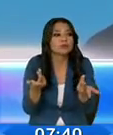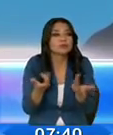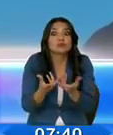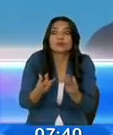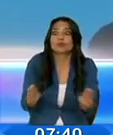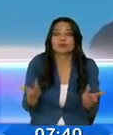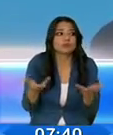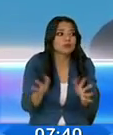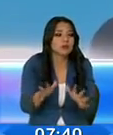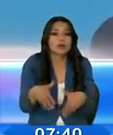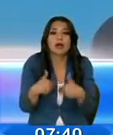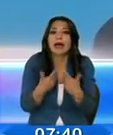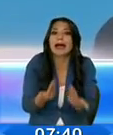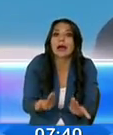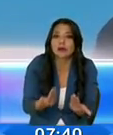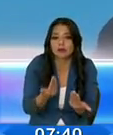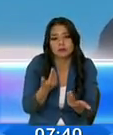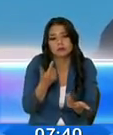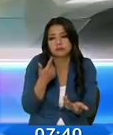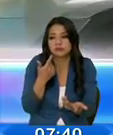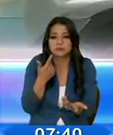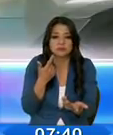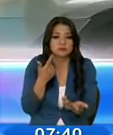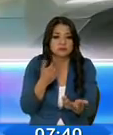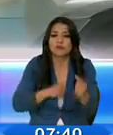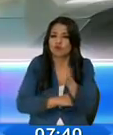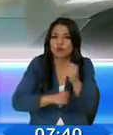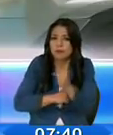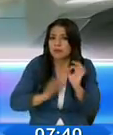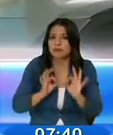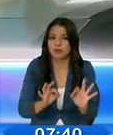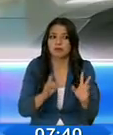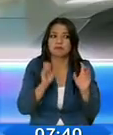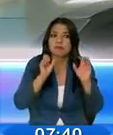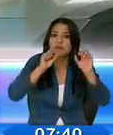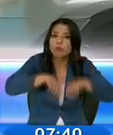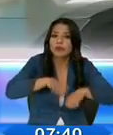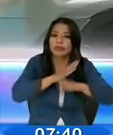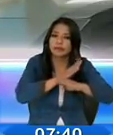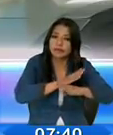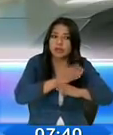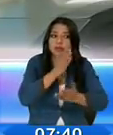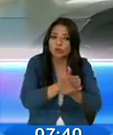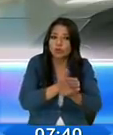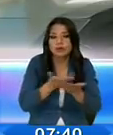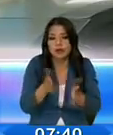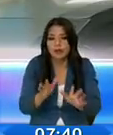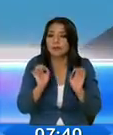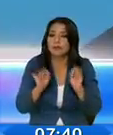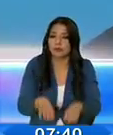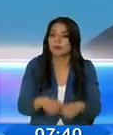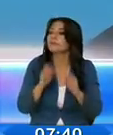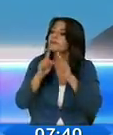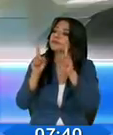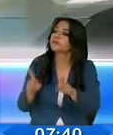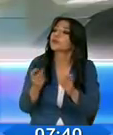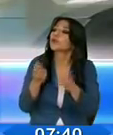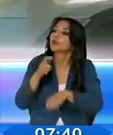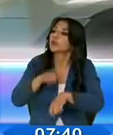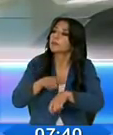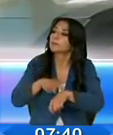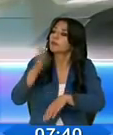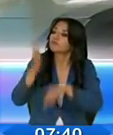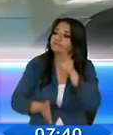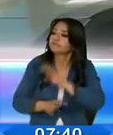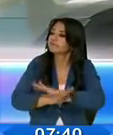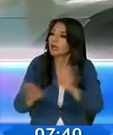encontremos fundamentos sólidos para la acción de anulación? ¿Qué tiempos, cuál es el timing